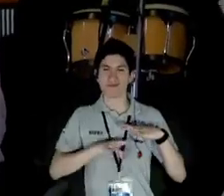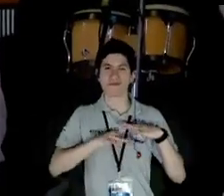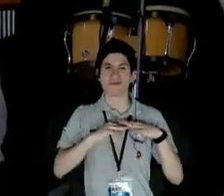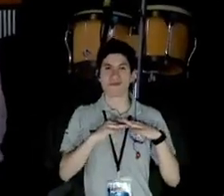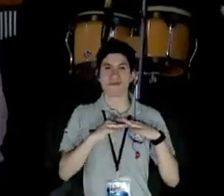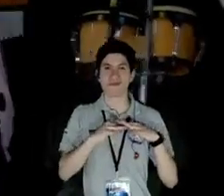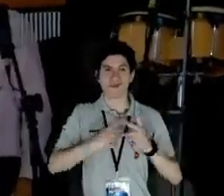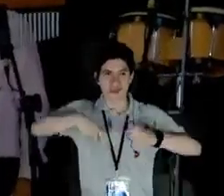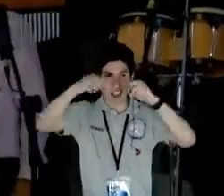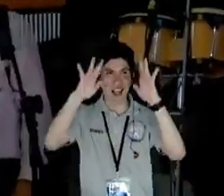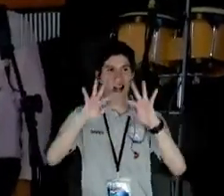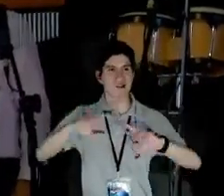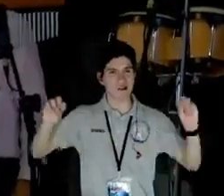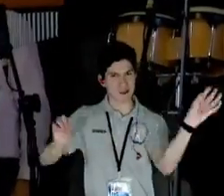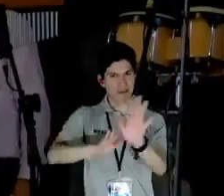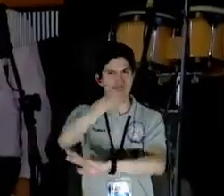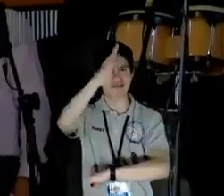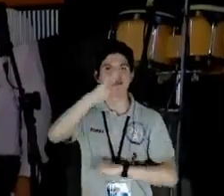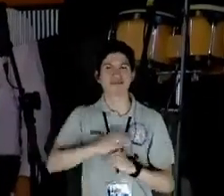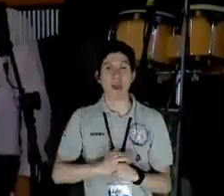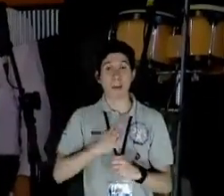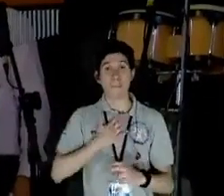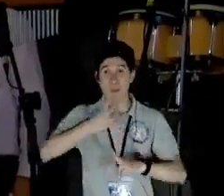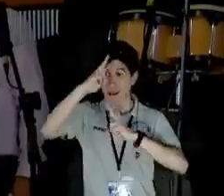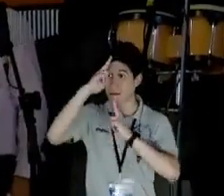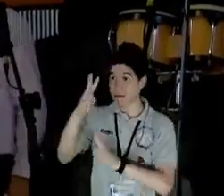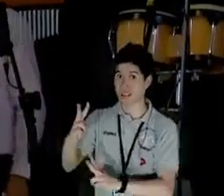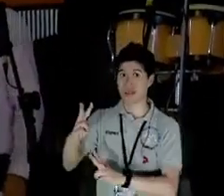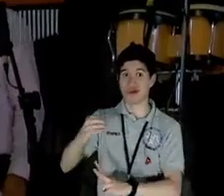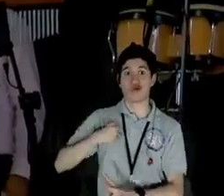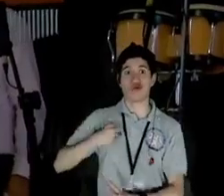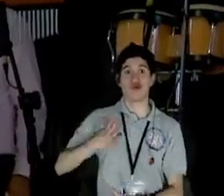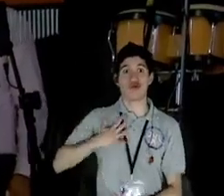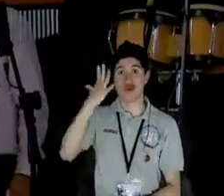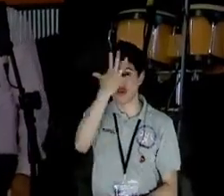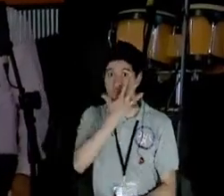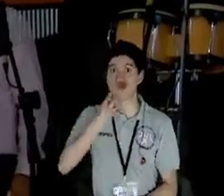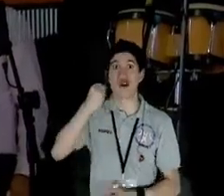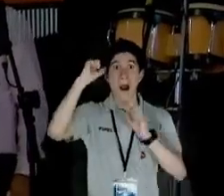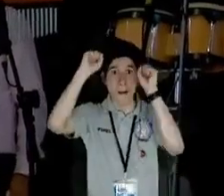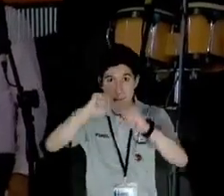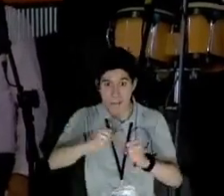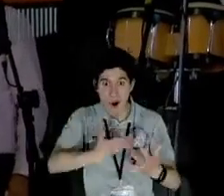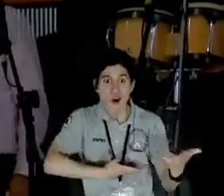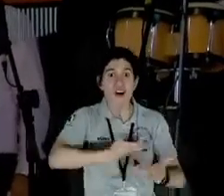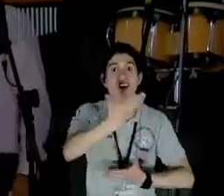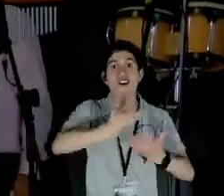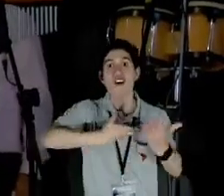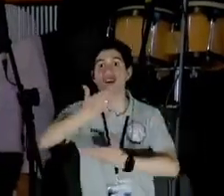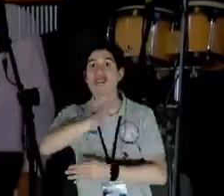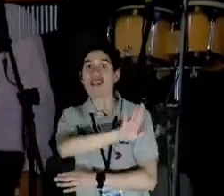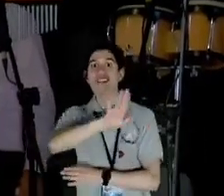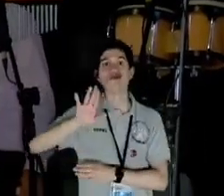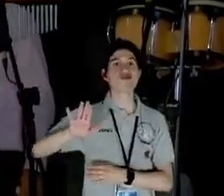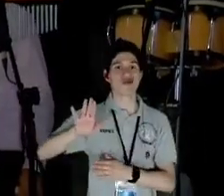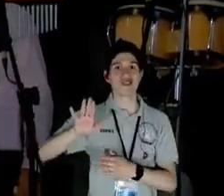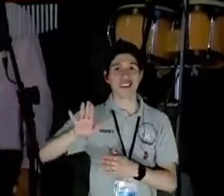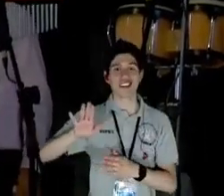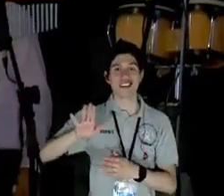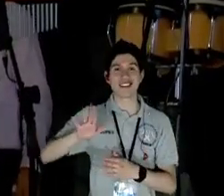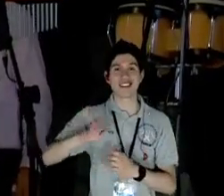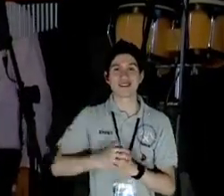Señor. Bueno, para mí es un honor, es un privilegio poder compartir con ustedes esta